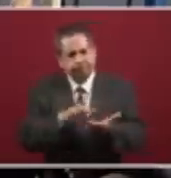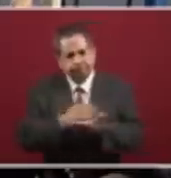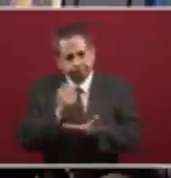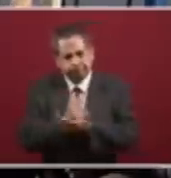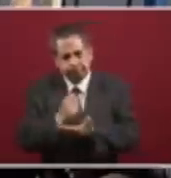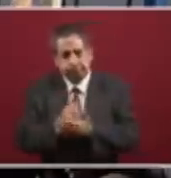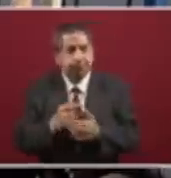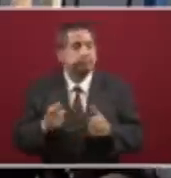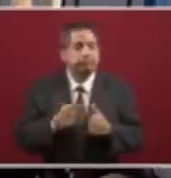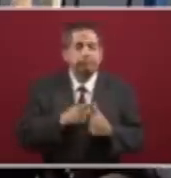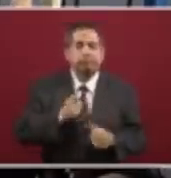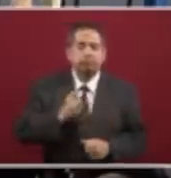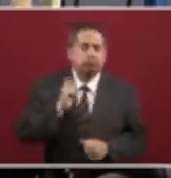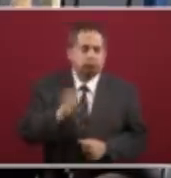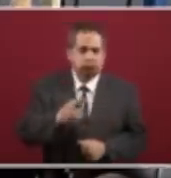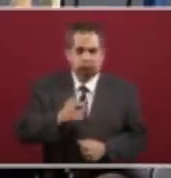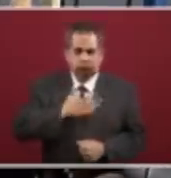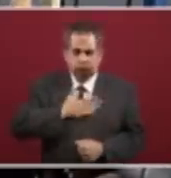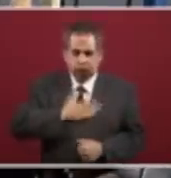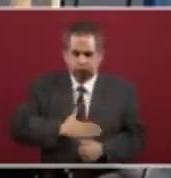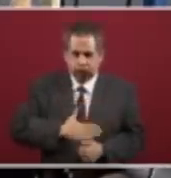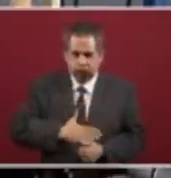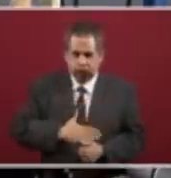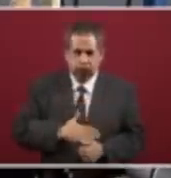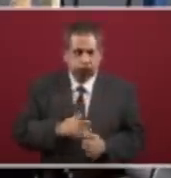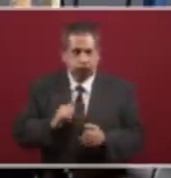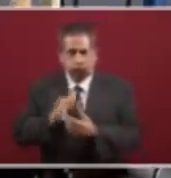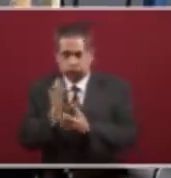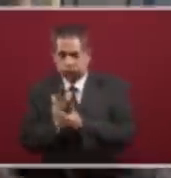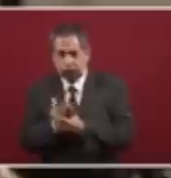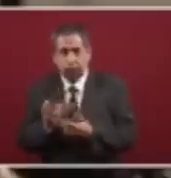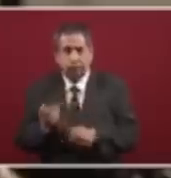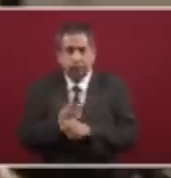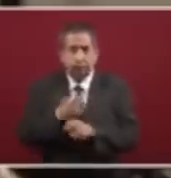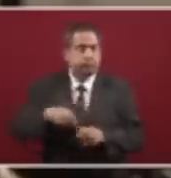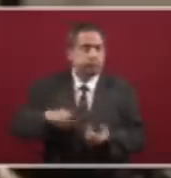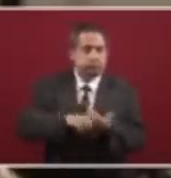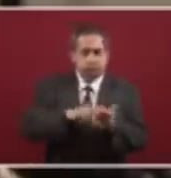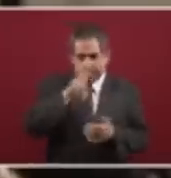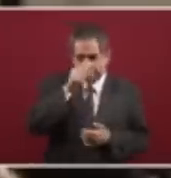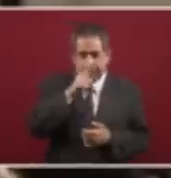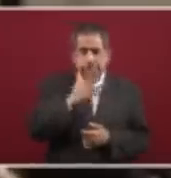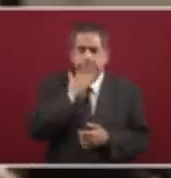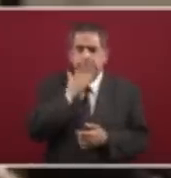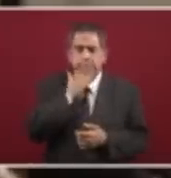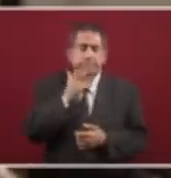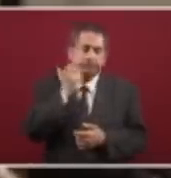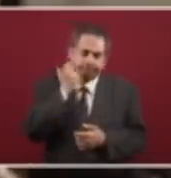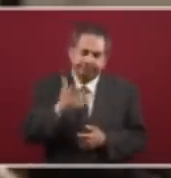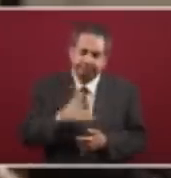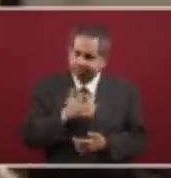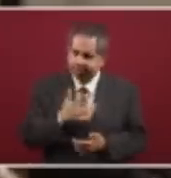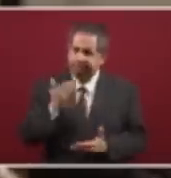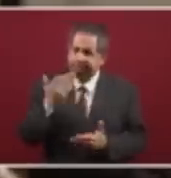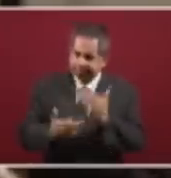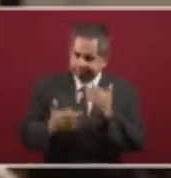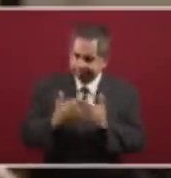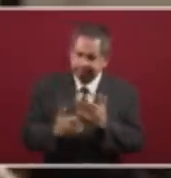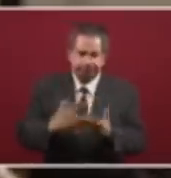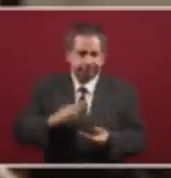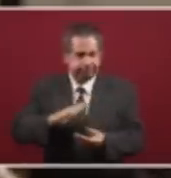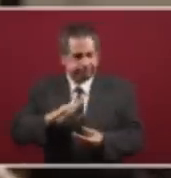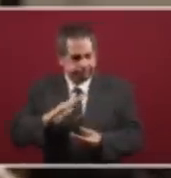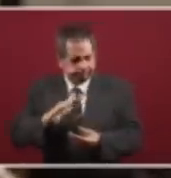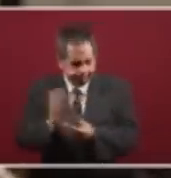primero que nada justicia que es un expediente que nosotros los hermosillenses y los sonorenses en especial sentimos que persiste